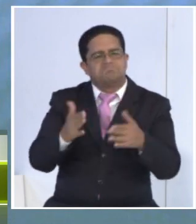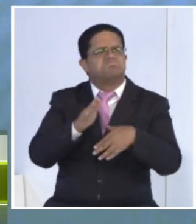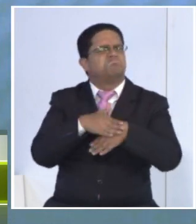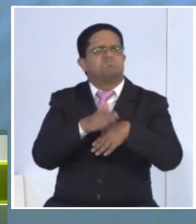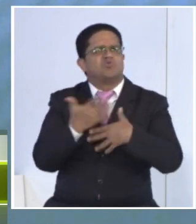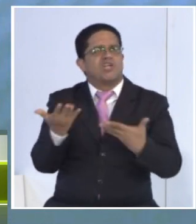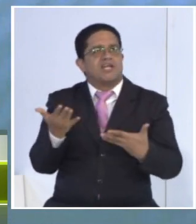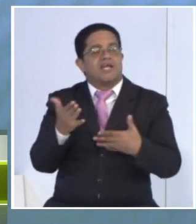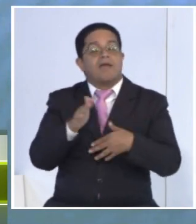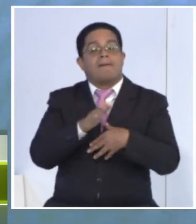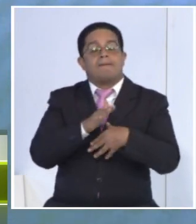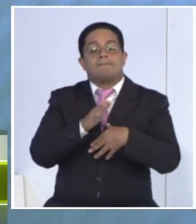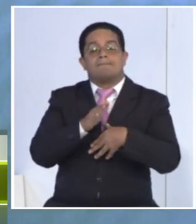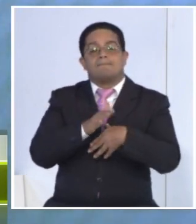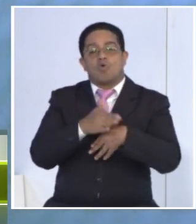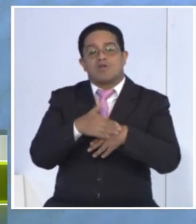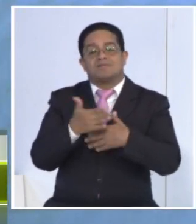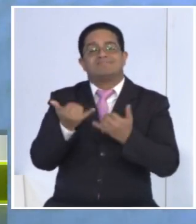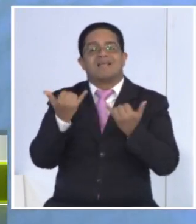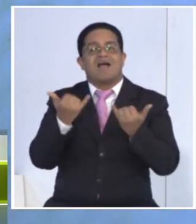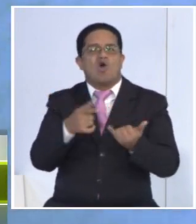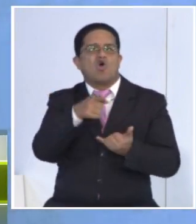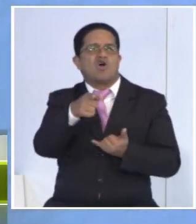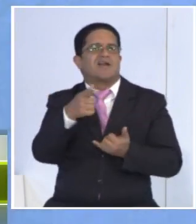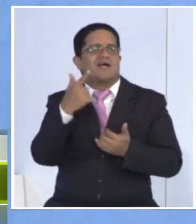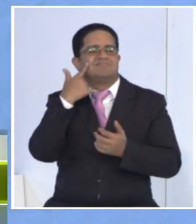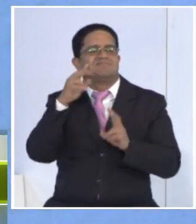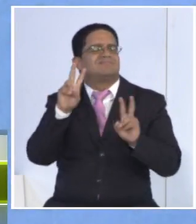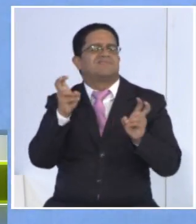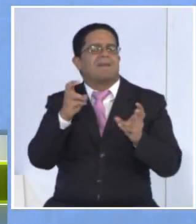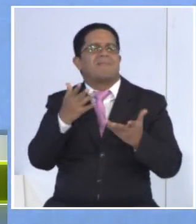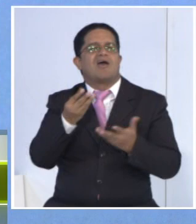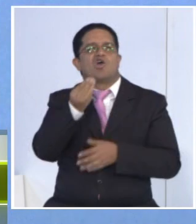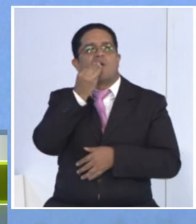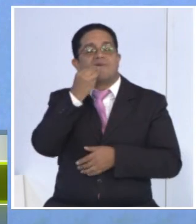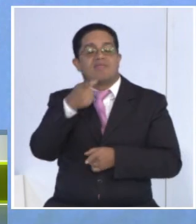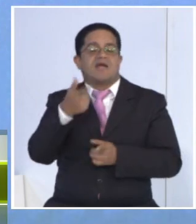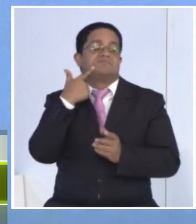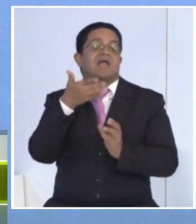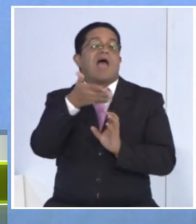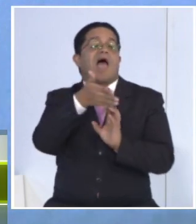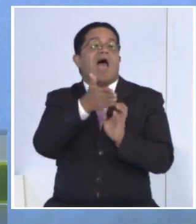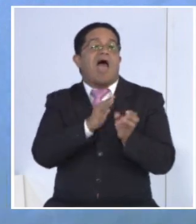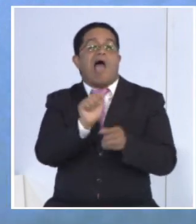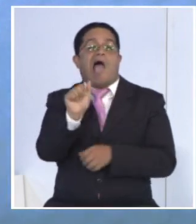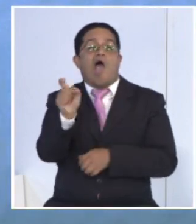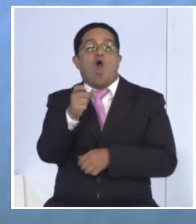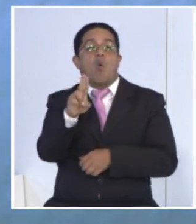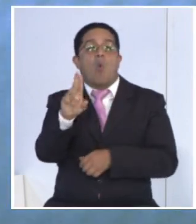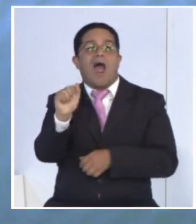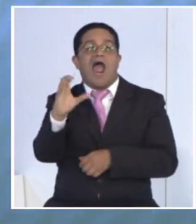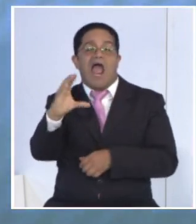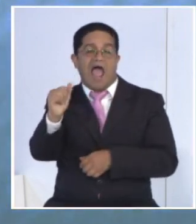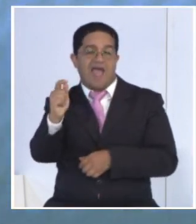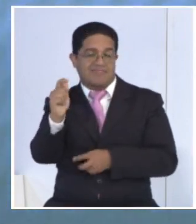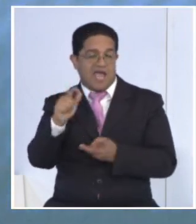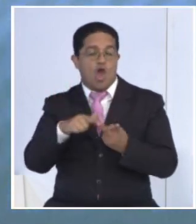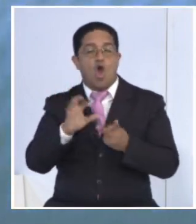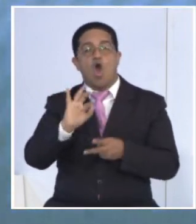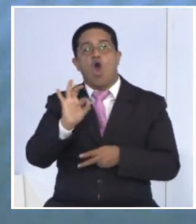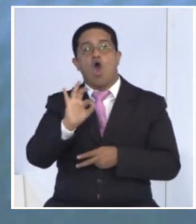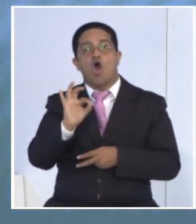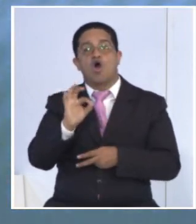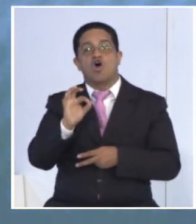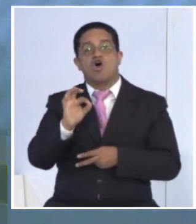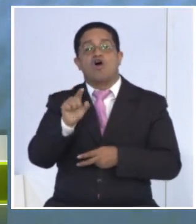este juego de las comidas saludables, por ejemplo, el aguacate o los frutos secos son alimentos que son muy